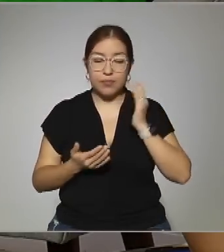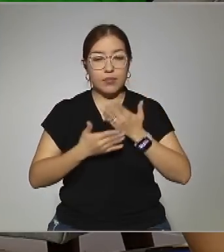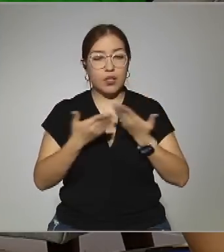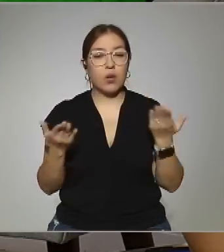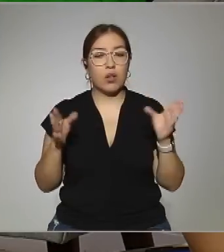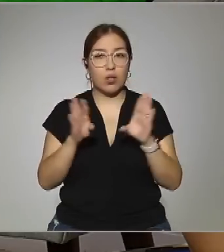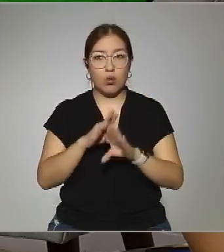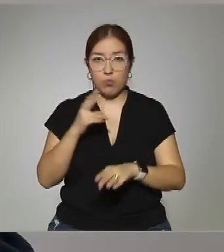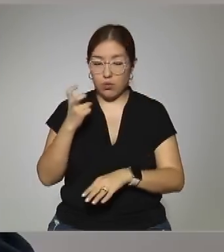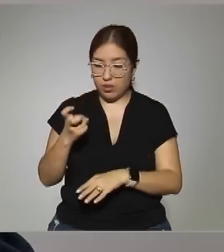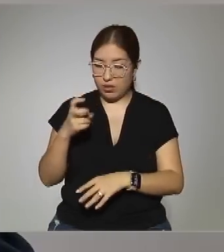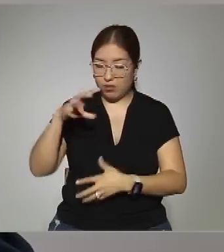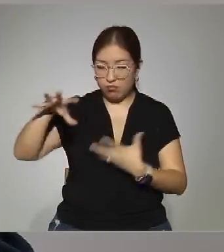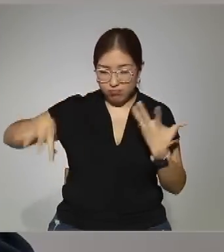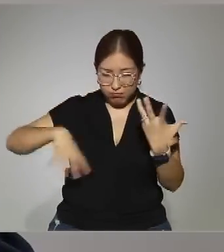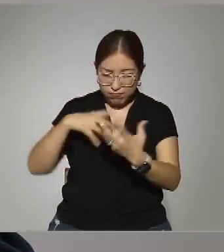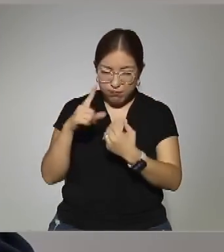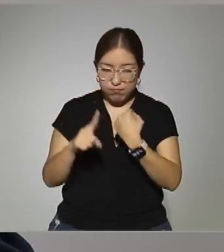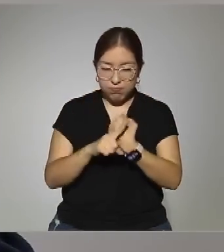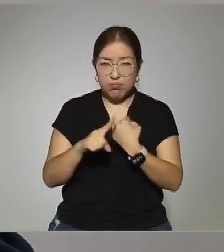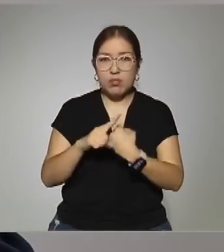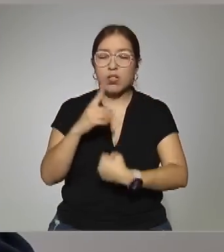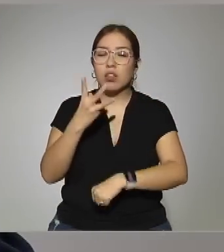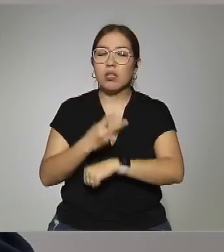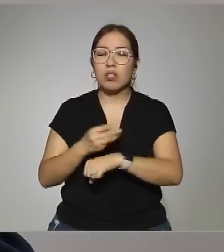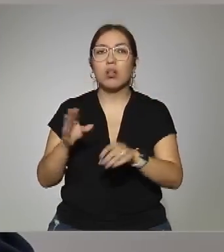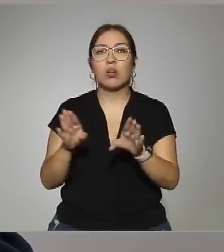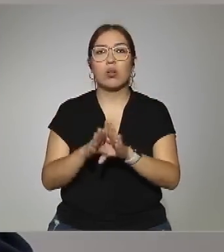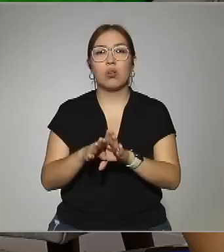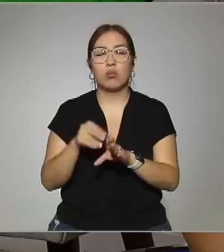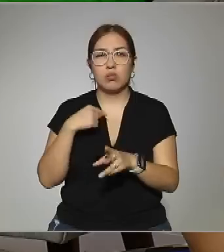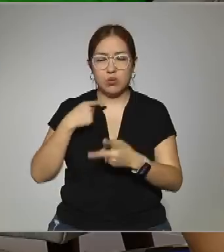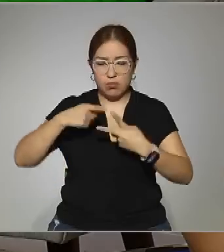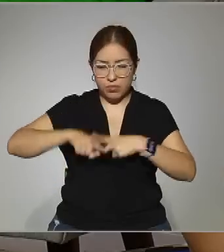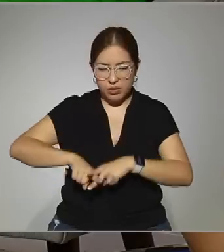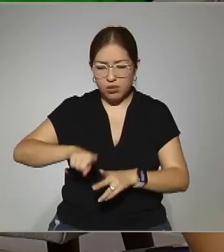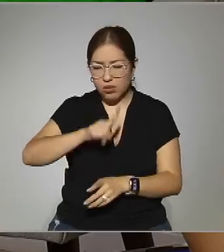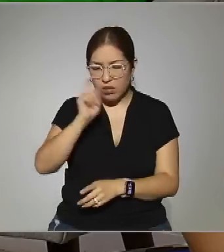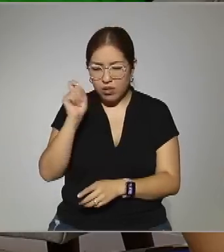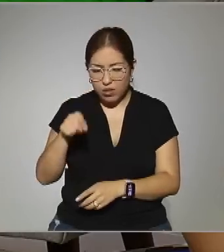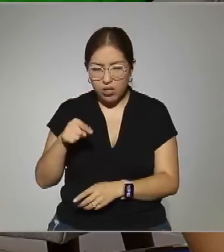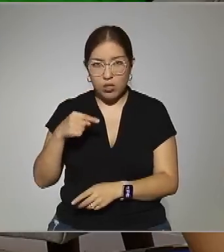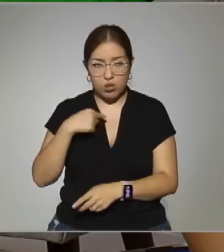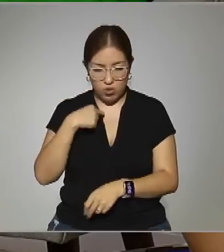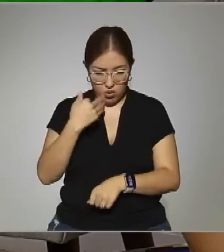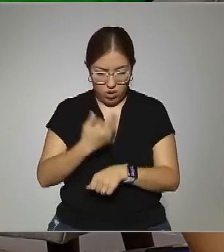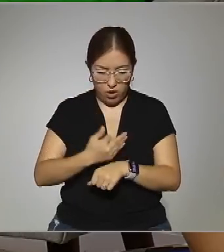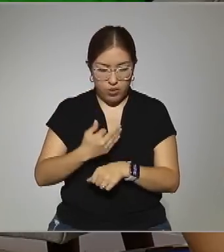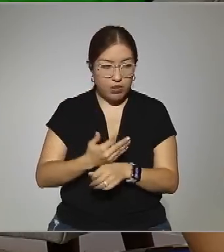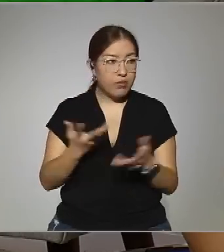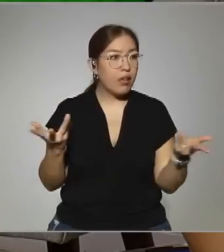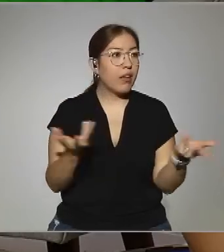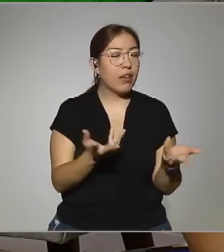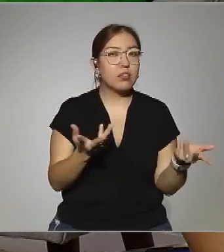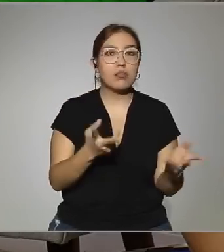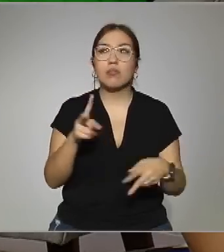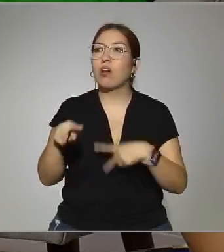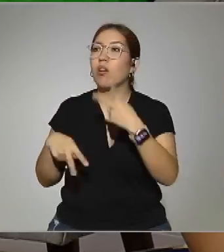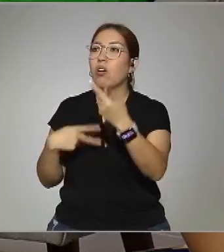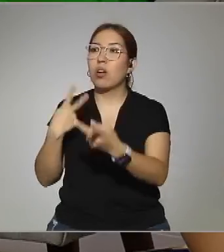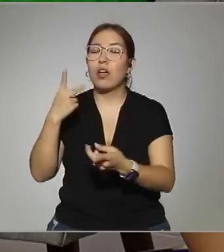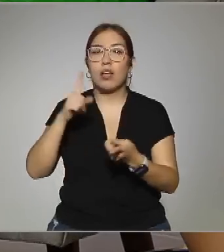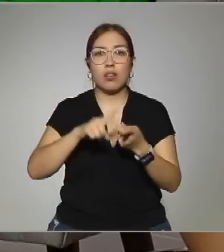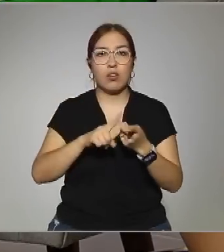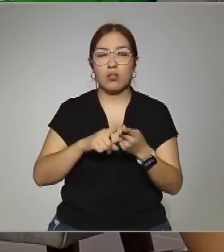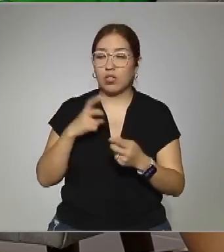reparación puede llegar cuando ella se empieza a hacer esas preguntas. Claro, como, bueno, entonces yo de aquí para dónde, ¿no? Esto fue lo